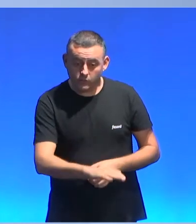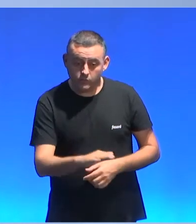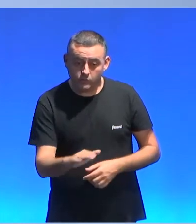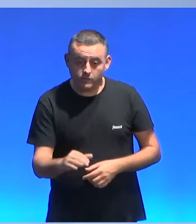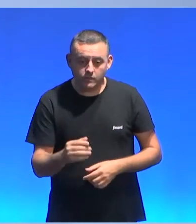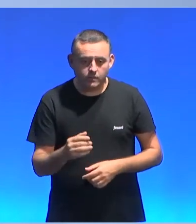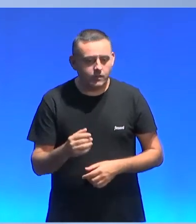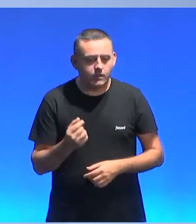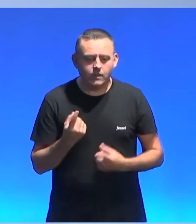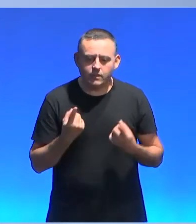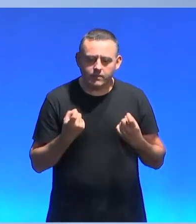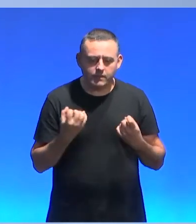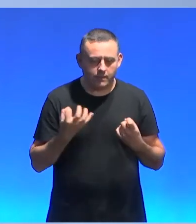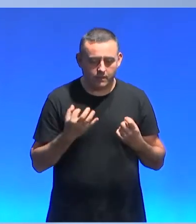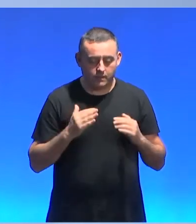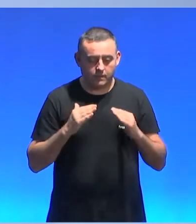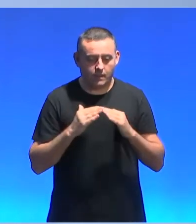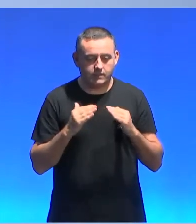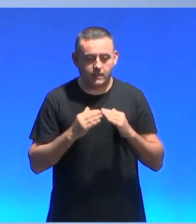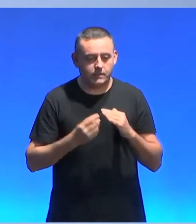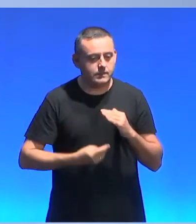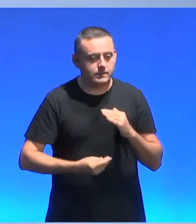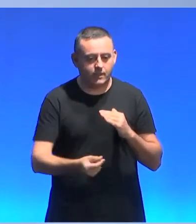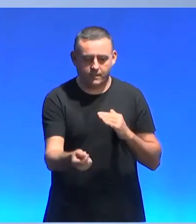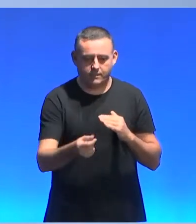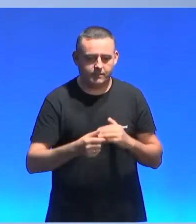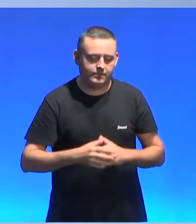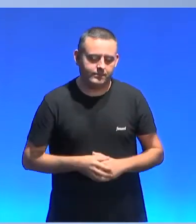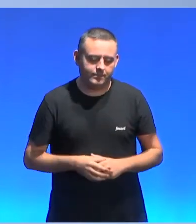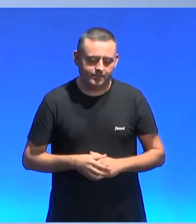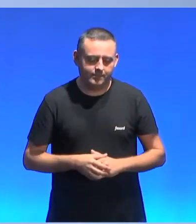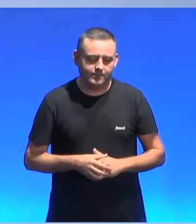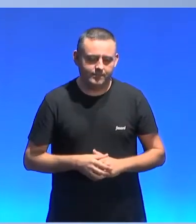casa. Yo no quiero más.